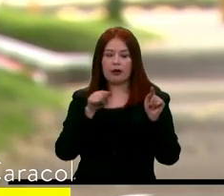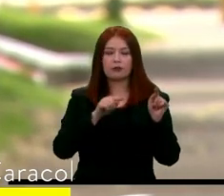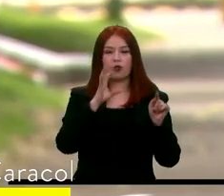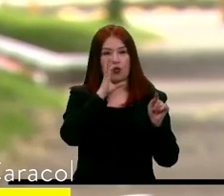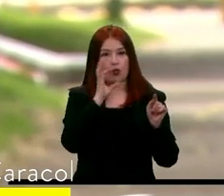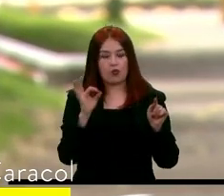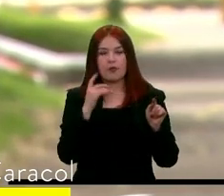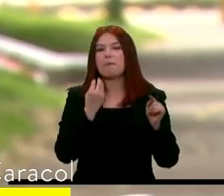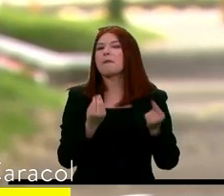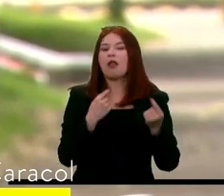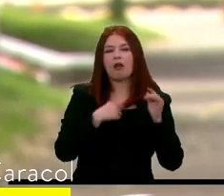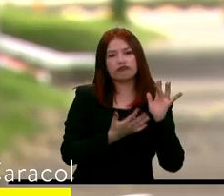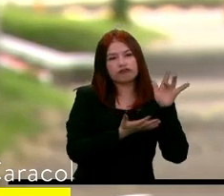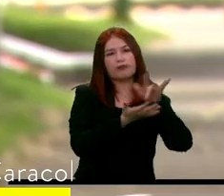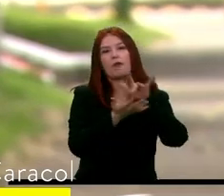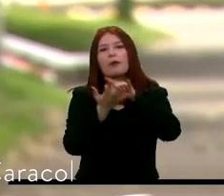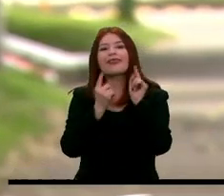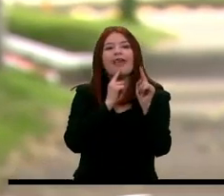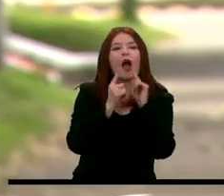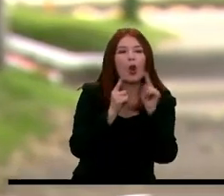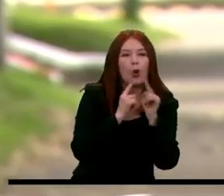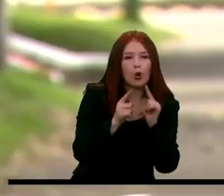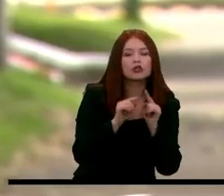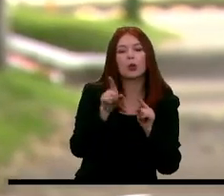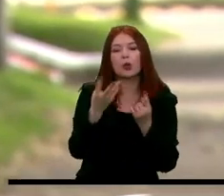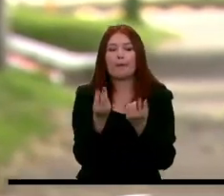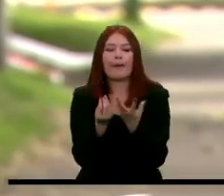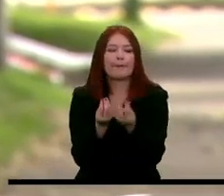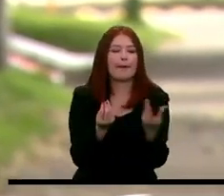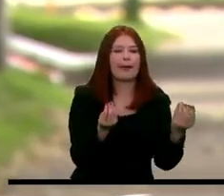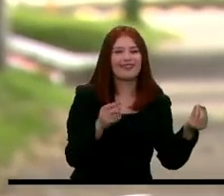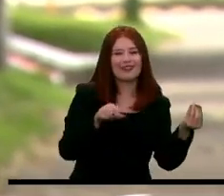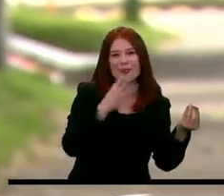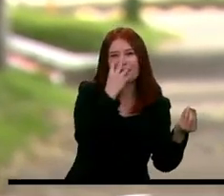diálogos exploratorios con bandas criminales. Información desde el sur de Bogotá, Carlos Reyes, Noticias Caracol.